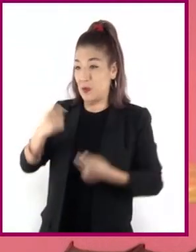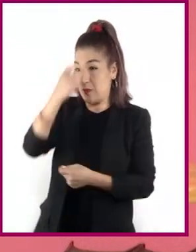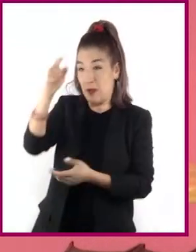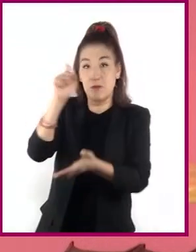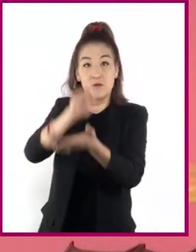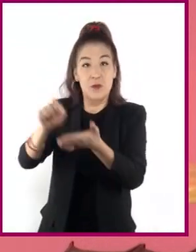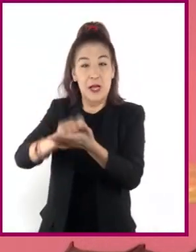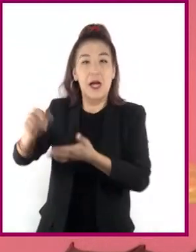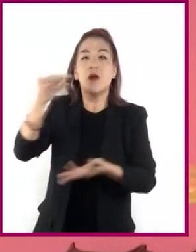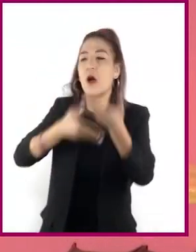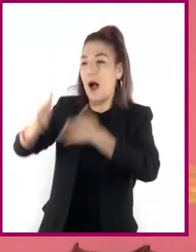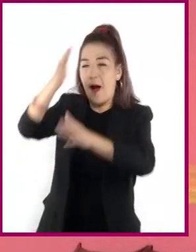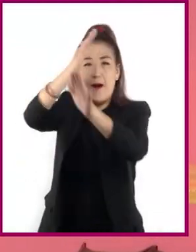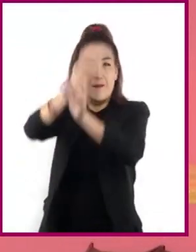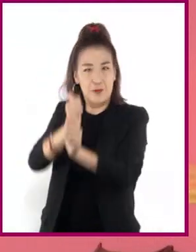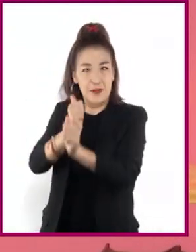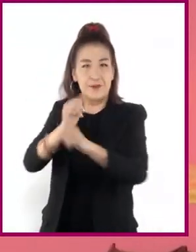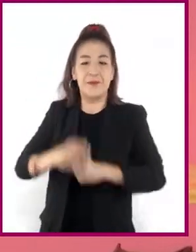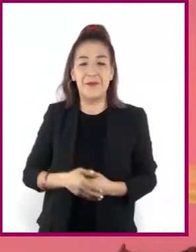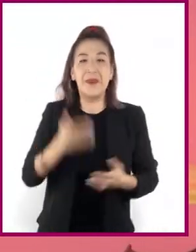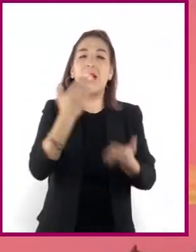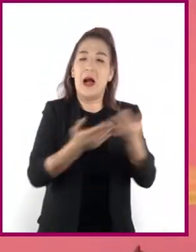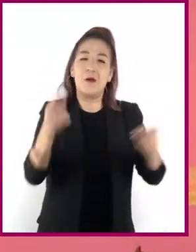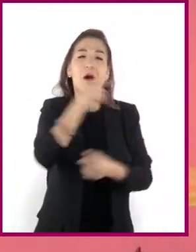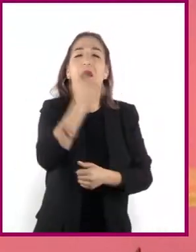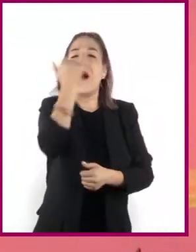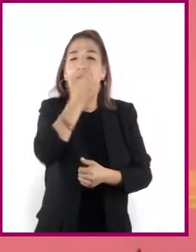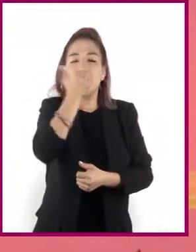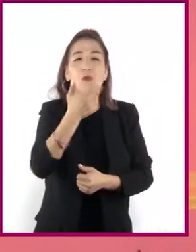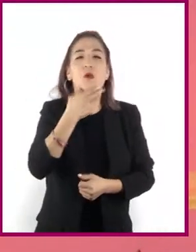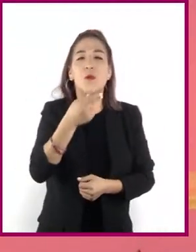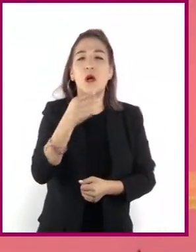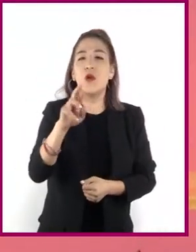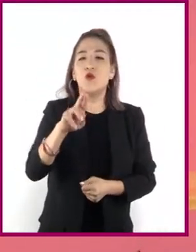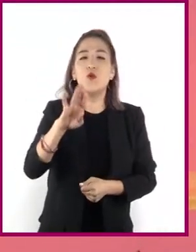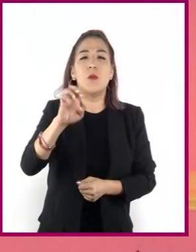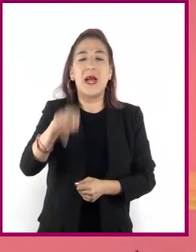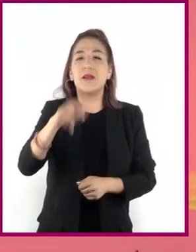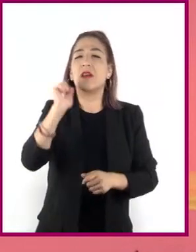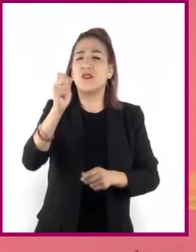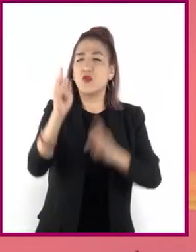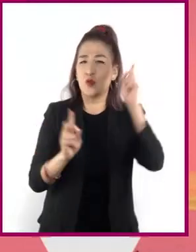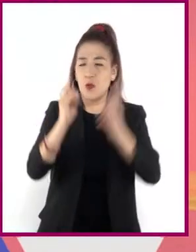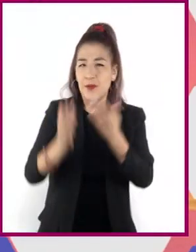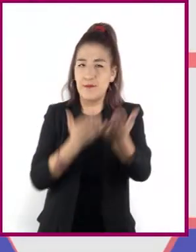escuchemos ahora al alumno rubén que plantea la siguiente duda